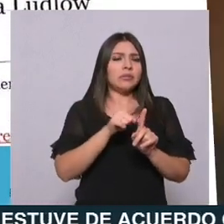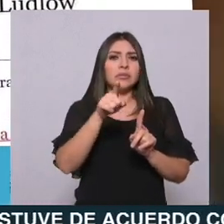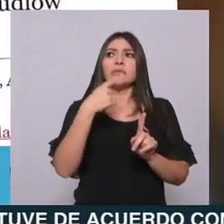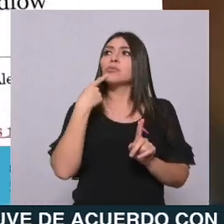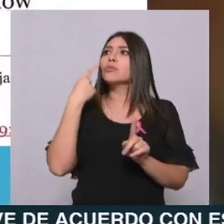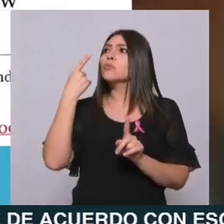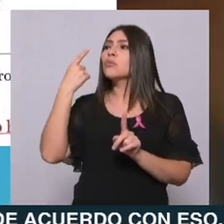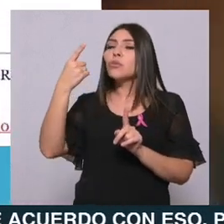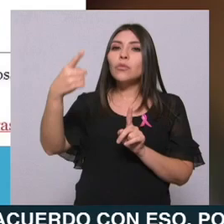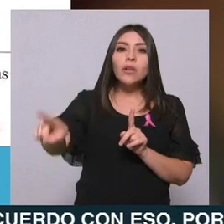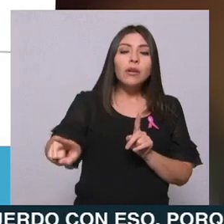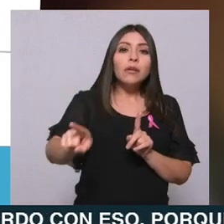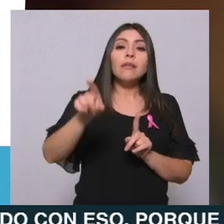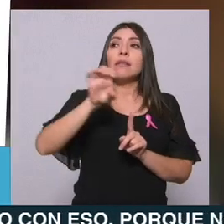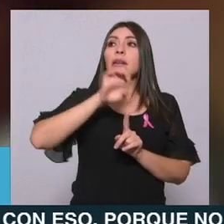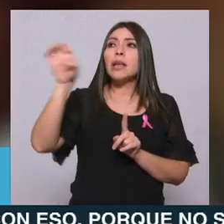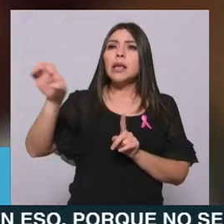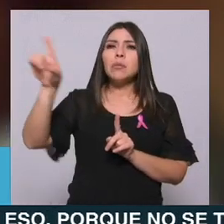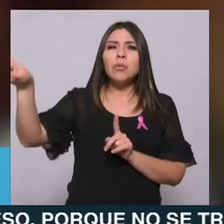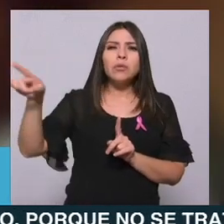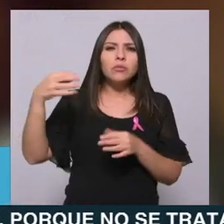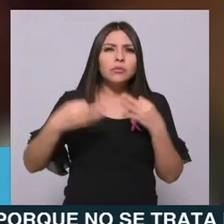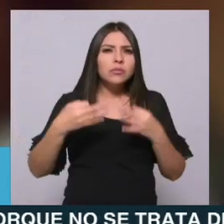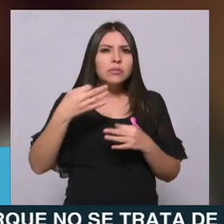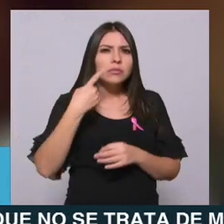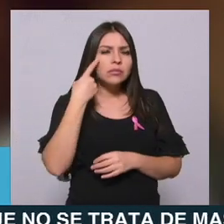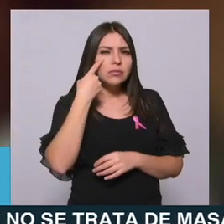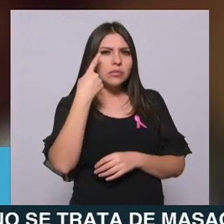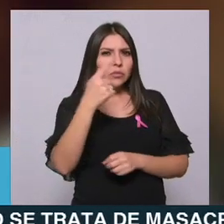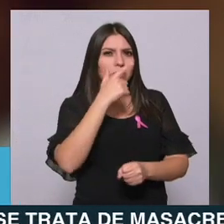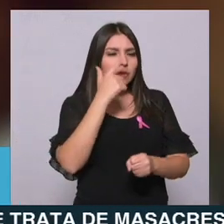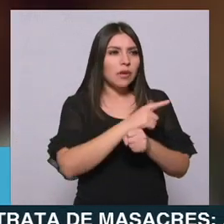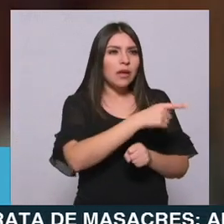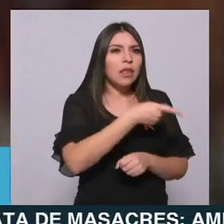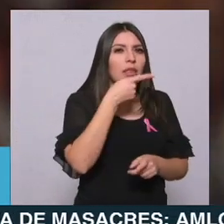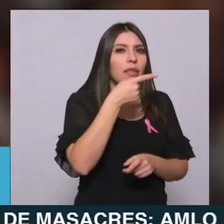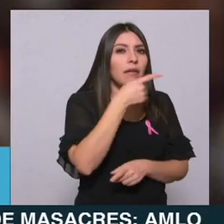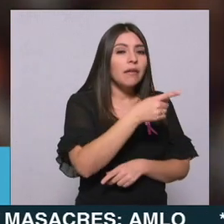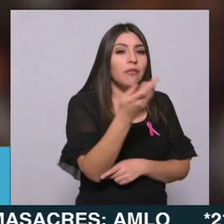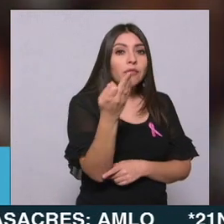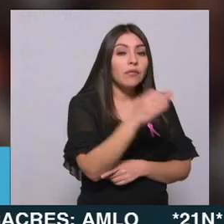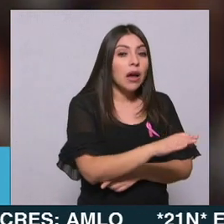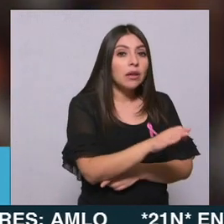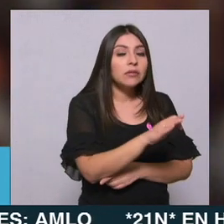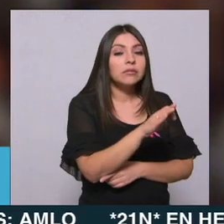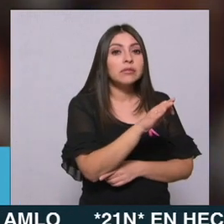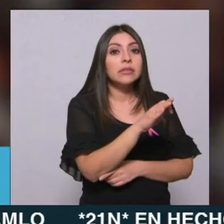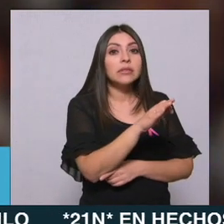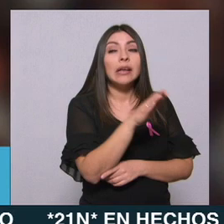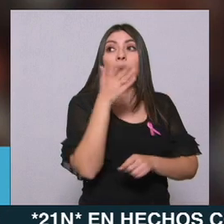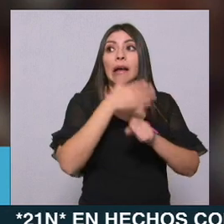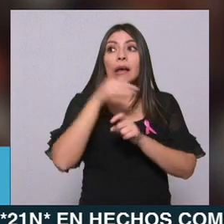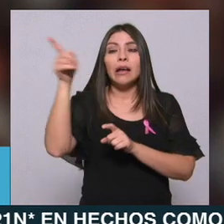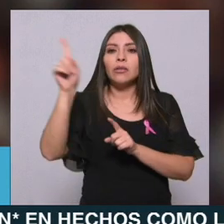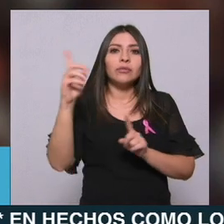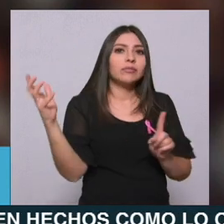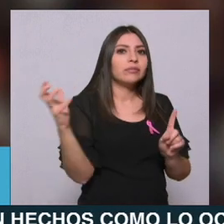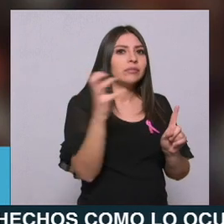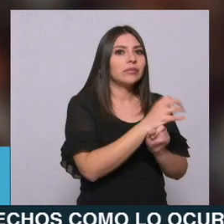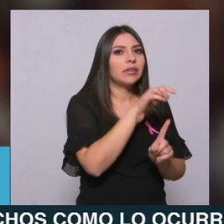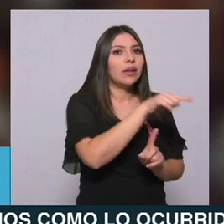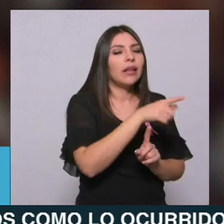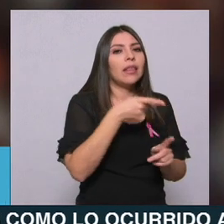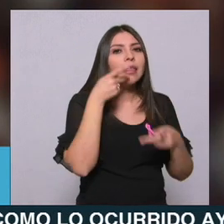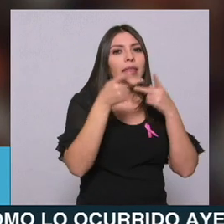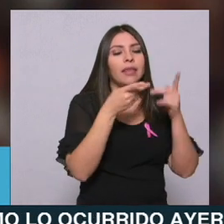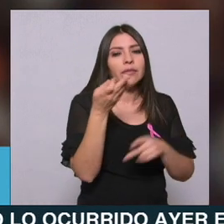descubre que es una denuncia falsa, entonces el Santo Oficio se va sobre ti. ¿Fue justa la Inquisición en la Nueva España? Justa,